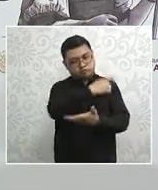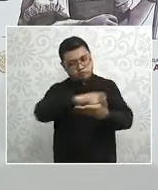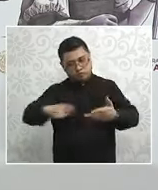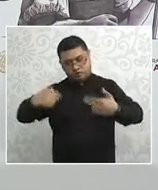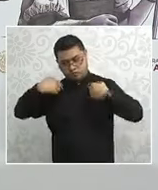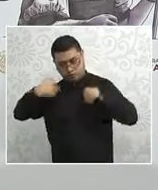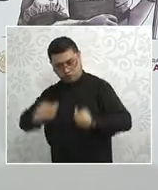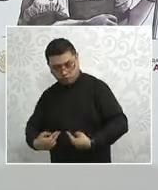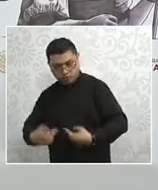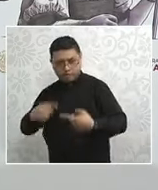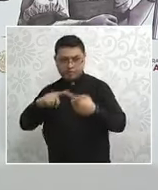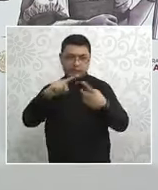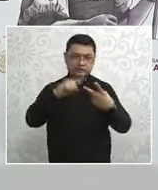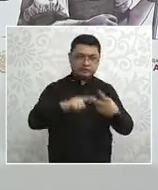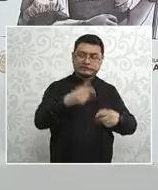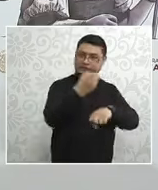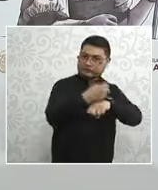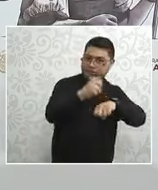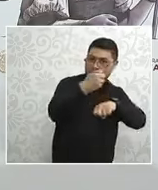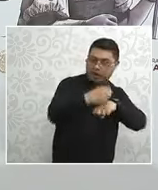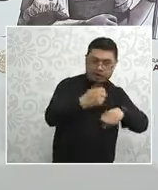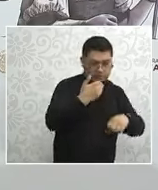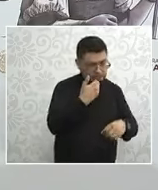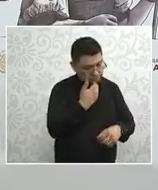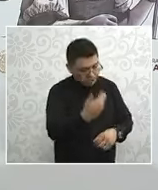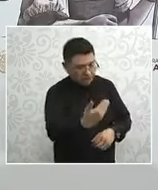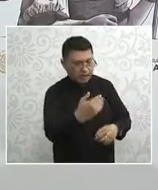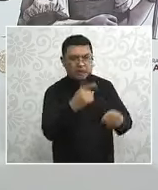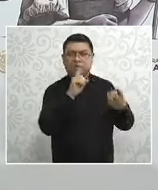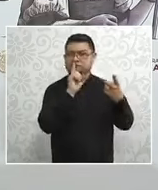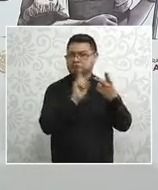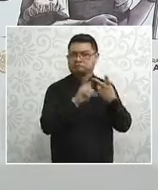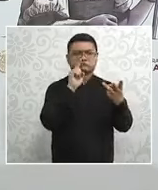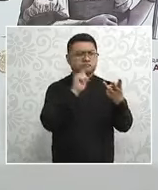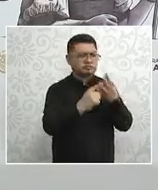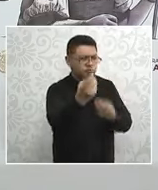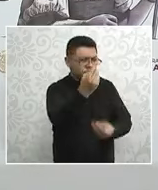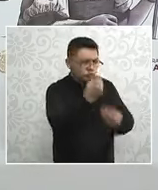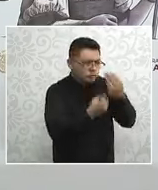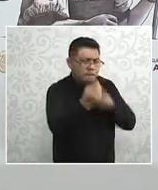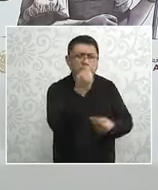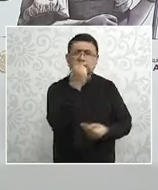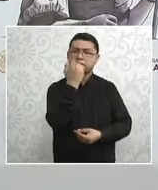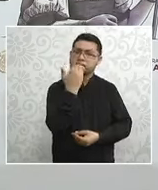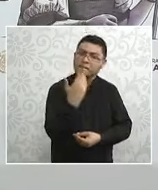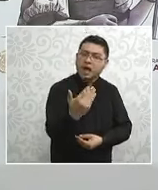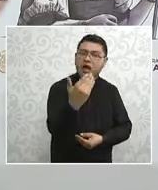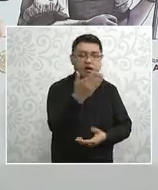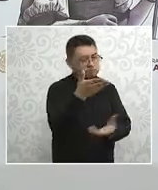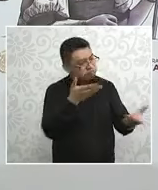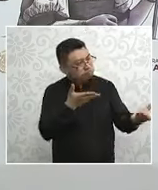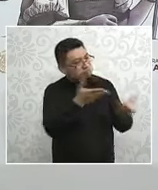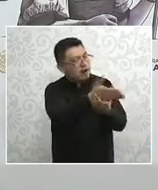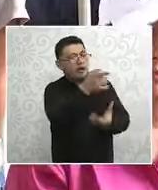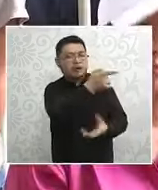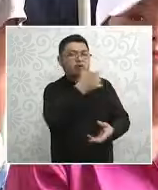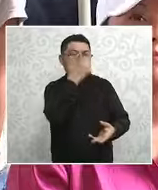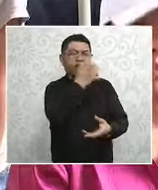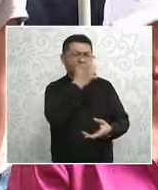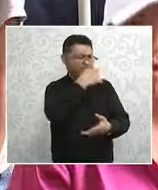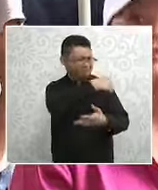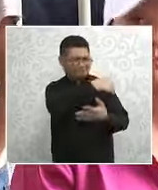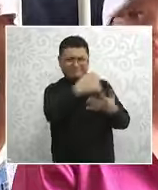tener sus zapatos siempre bien que puedan tener su aliment para ir a la escuela todo lo que requieran